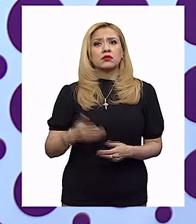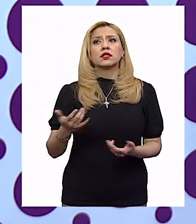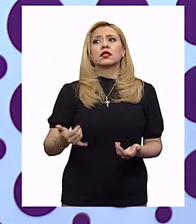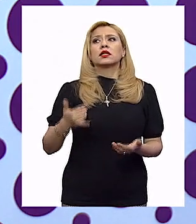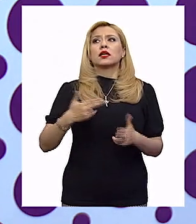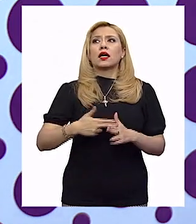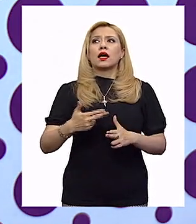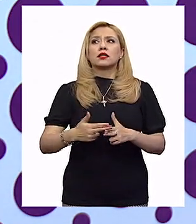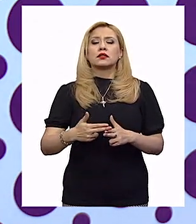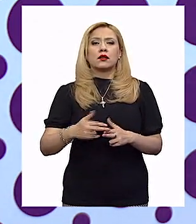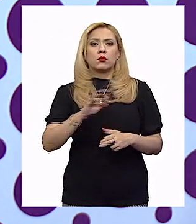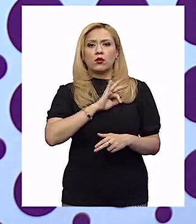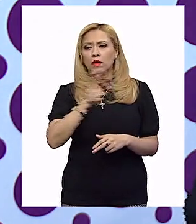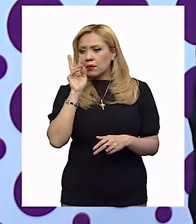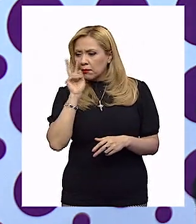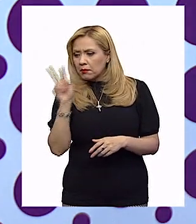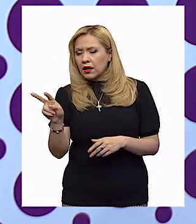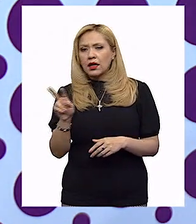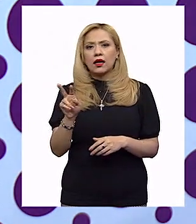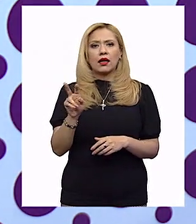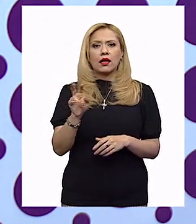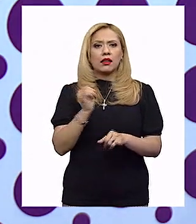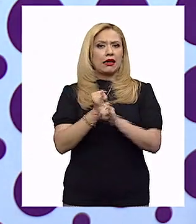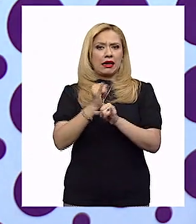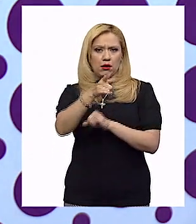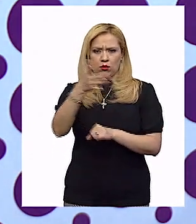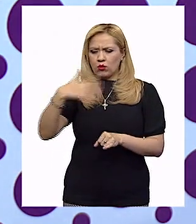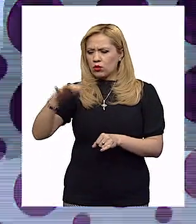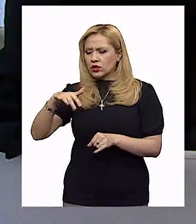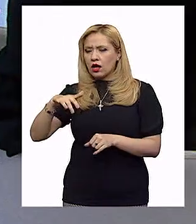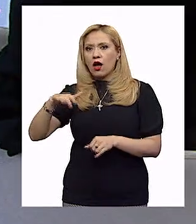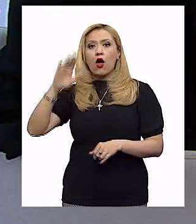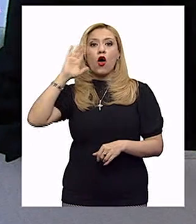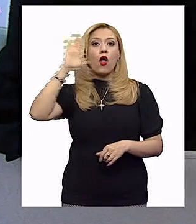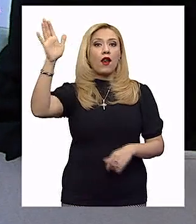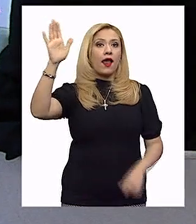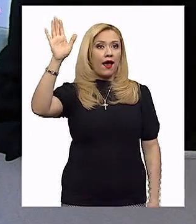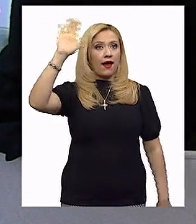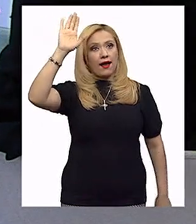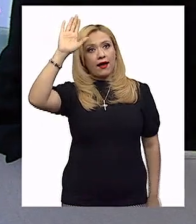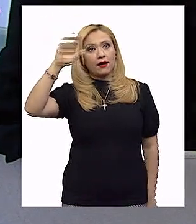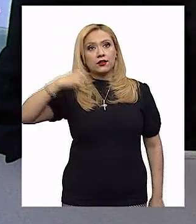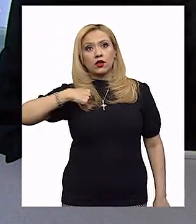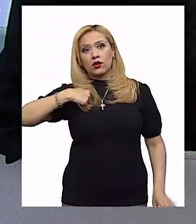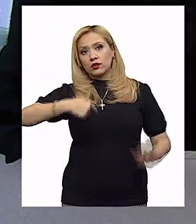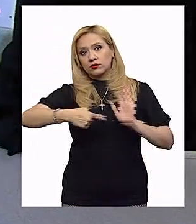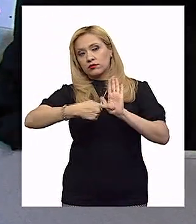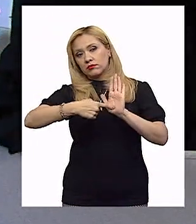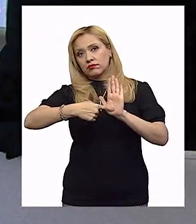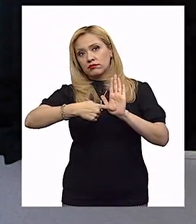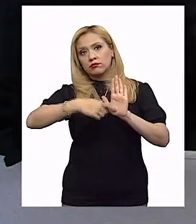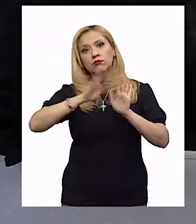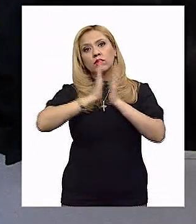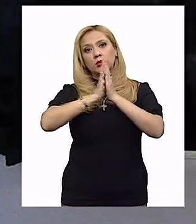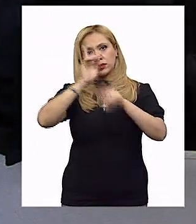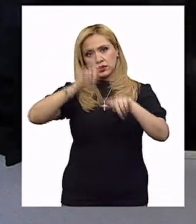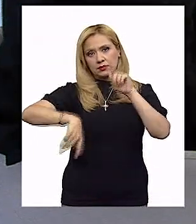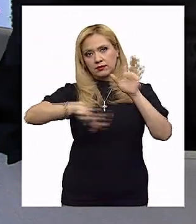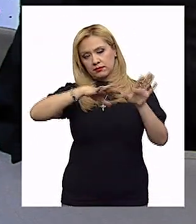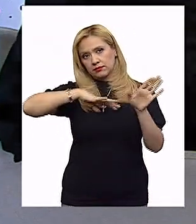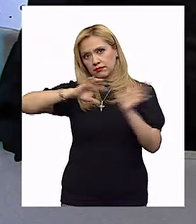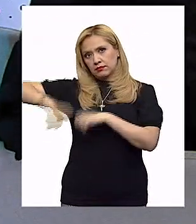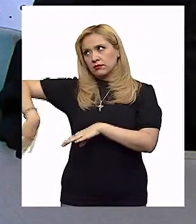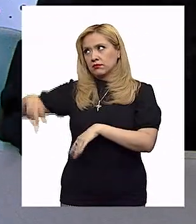en Wikipedia. Digo, es una cosa muy, muy simple de, hola, era yo, te demuestro por esto, por favor, retírame de cargo porque estoy en